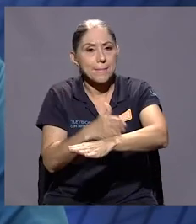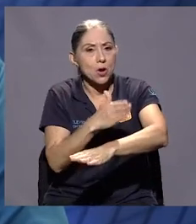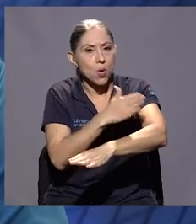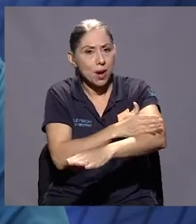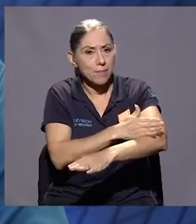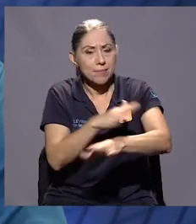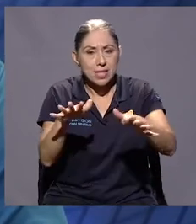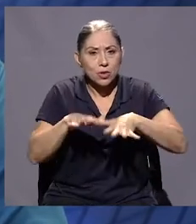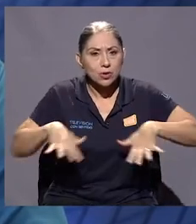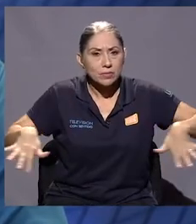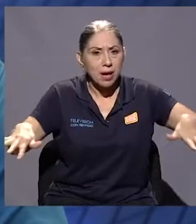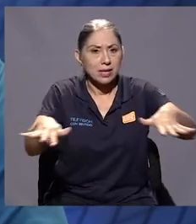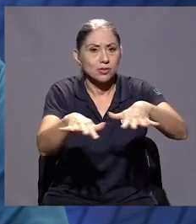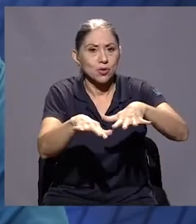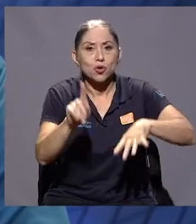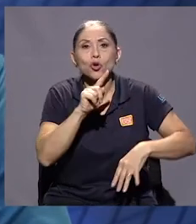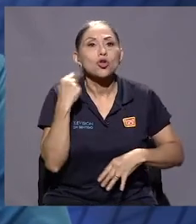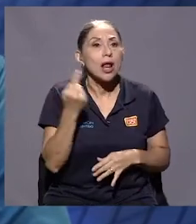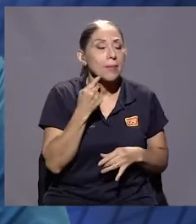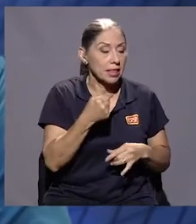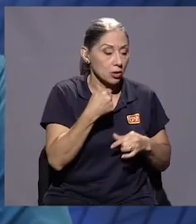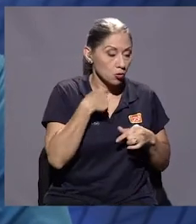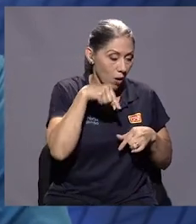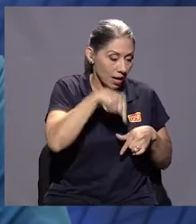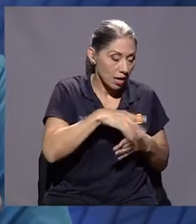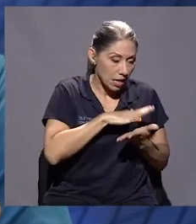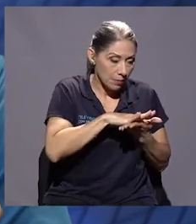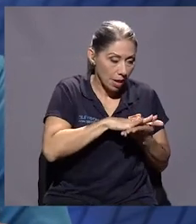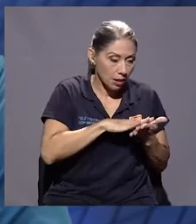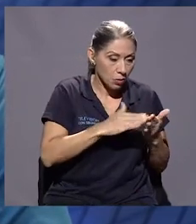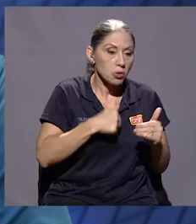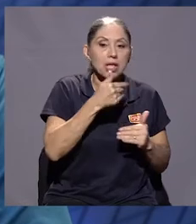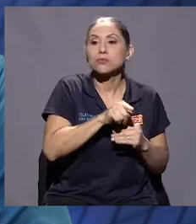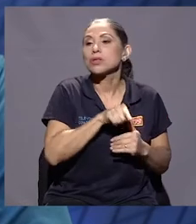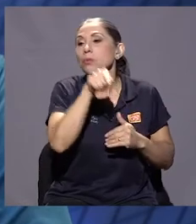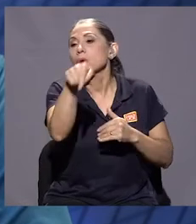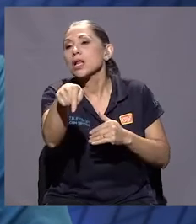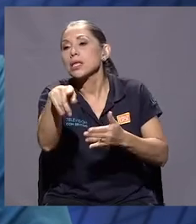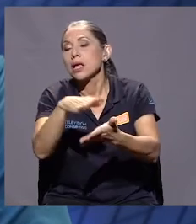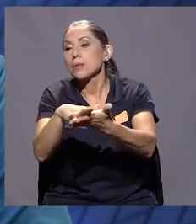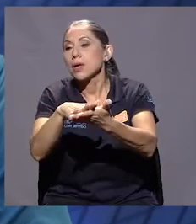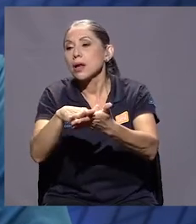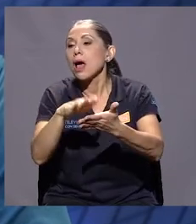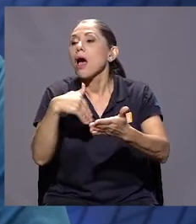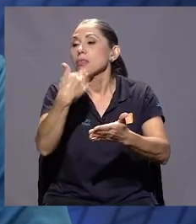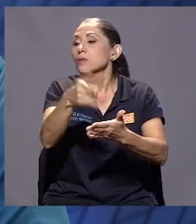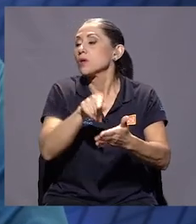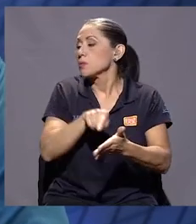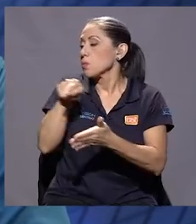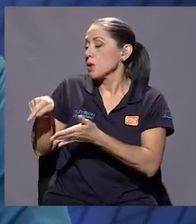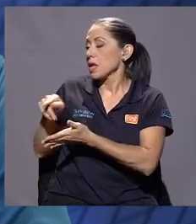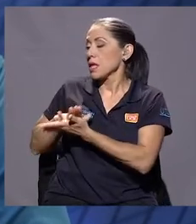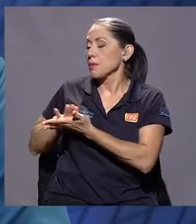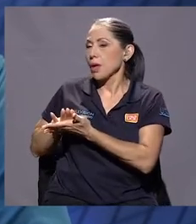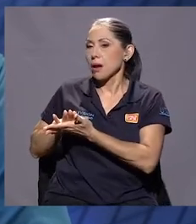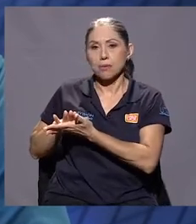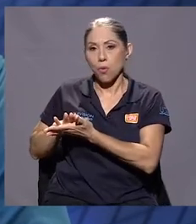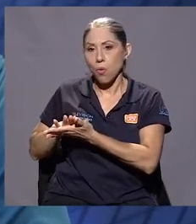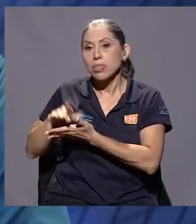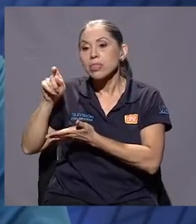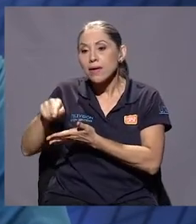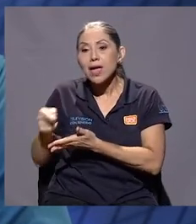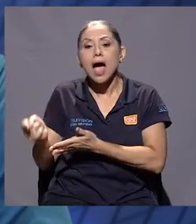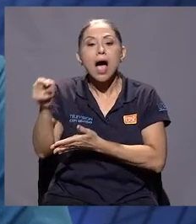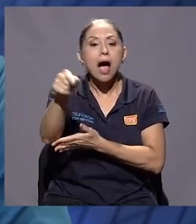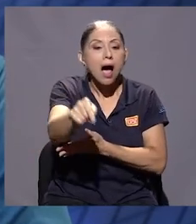estar en un punto y luego ir a otro punto a limpiar y y desentenderse s sino que darle continuidad a los espacios